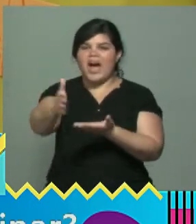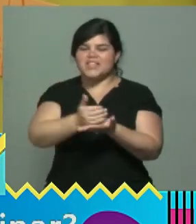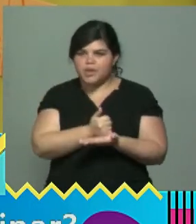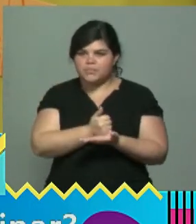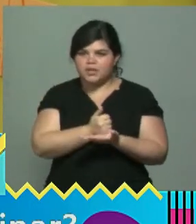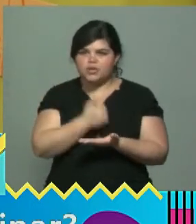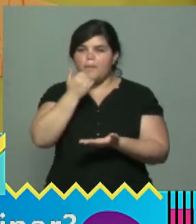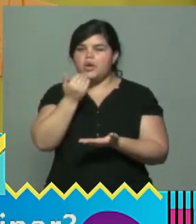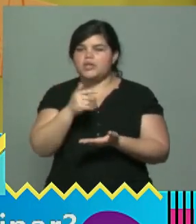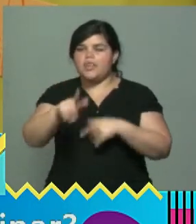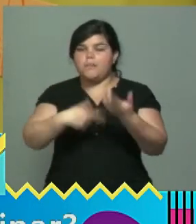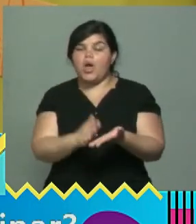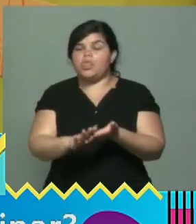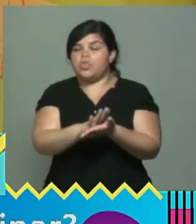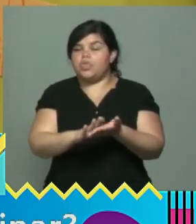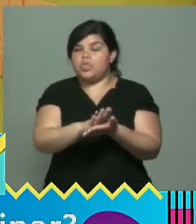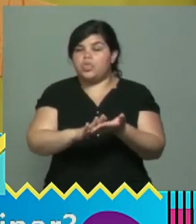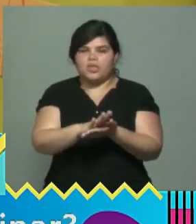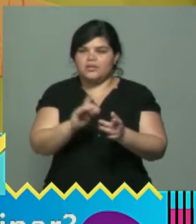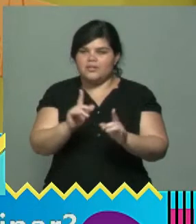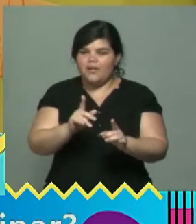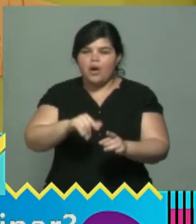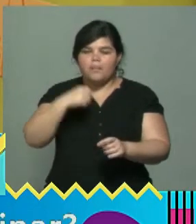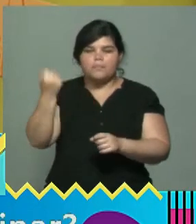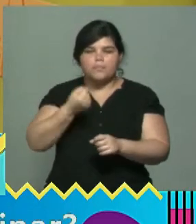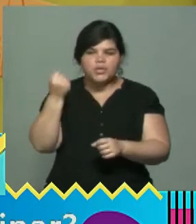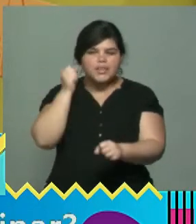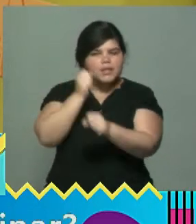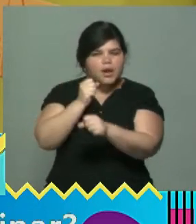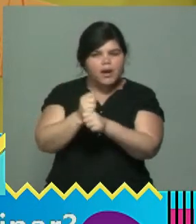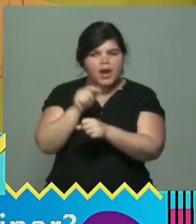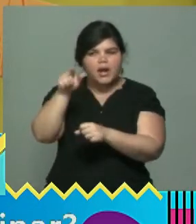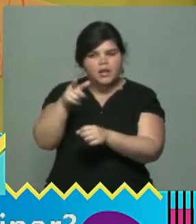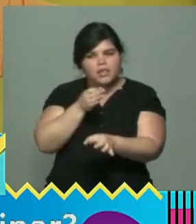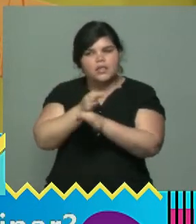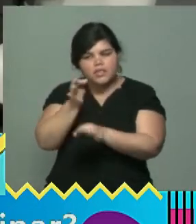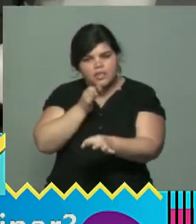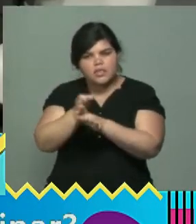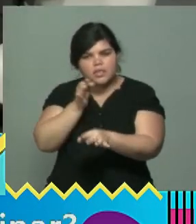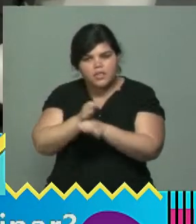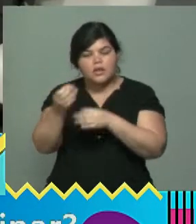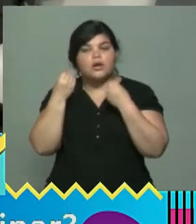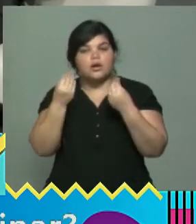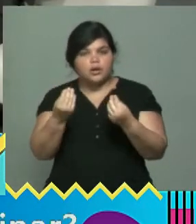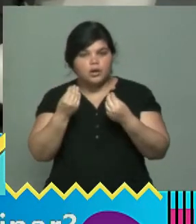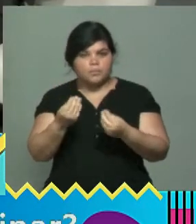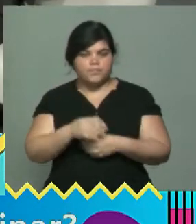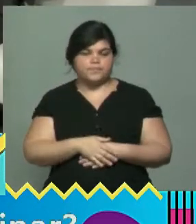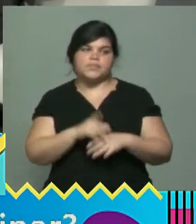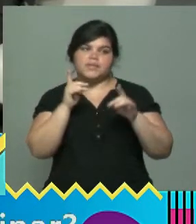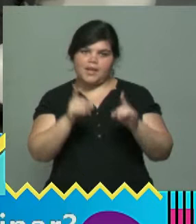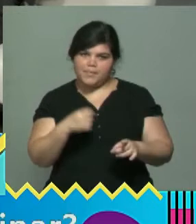puede trabajar con ese adulto para ver el daño que le genera al niño y poder reparar. Más allá de justificarlo, puede